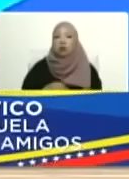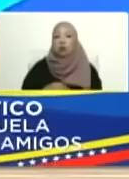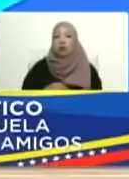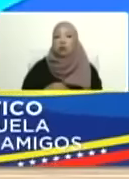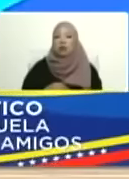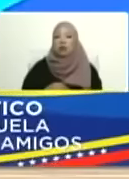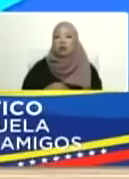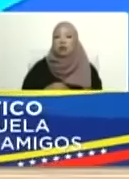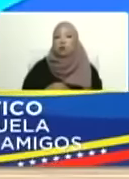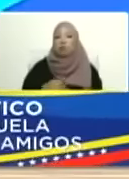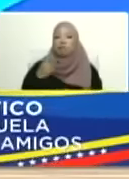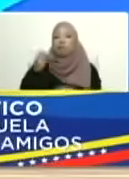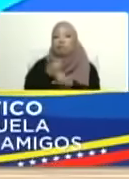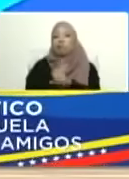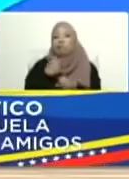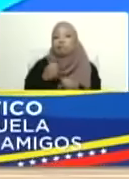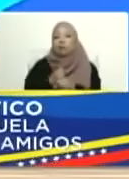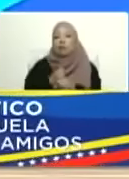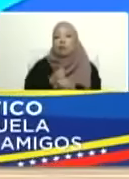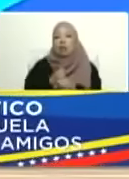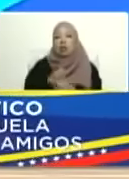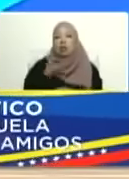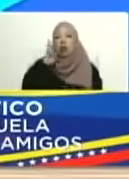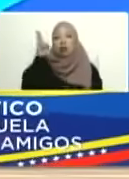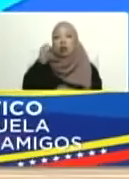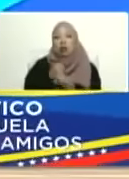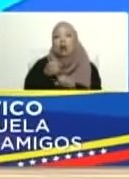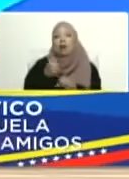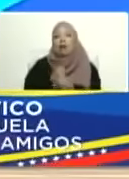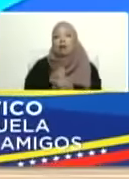Destinit Nassau, de Rafael Trotman.